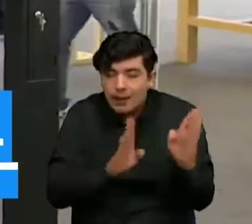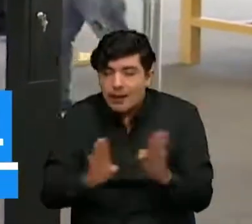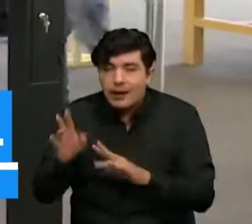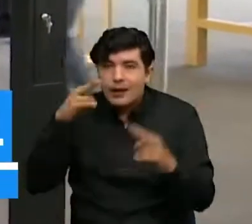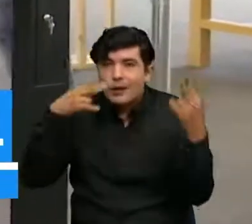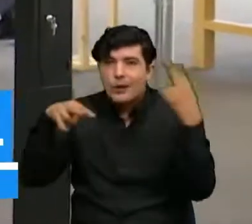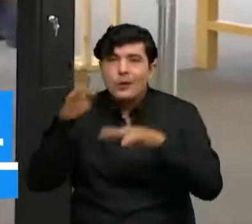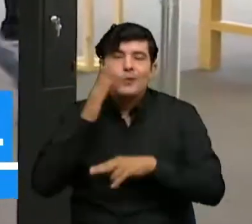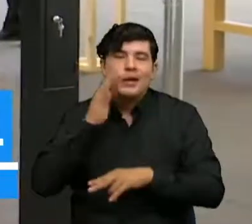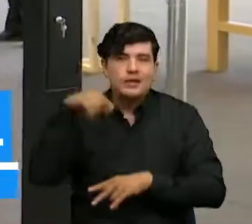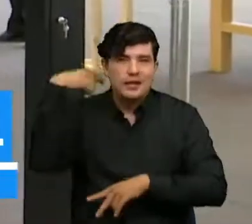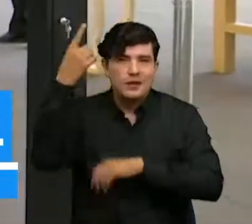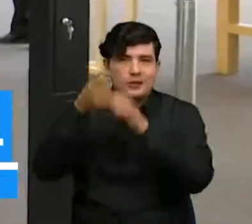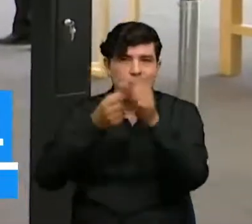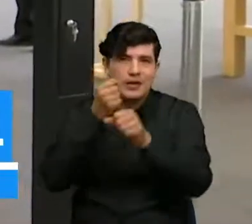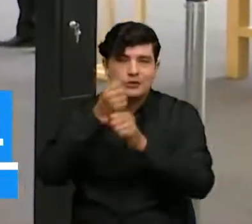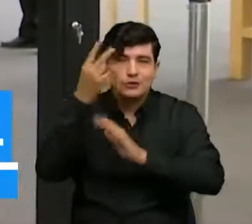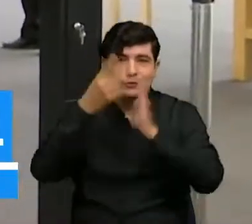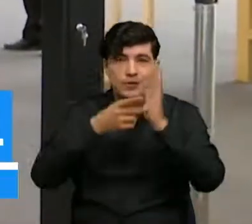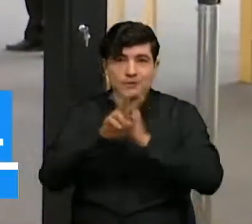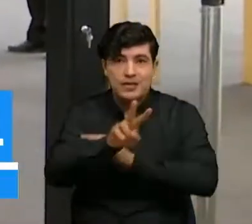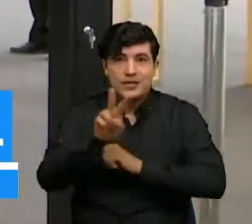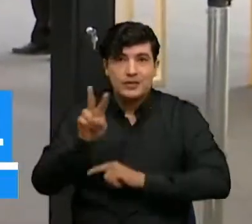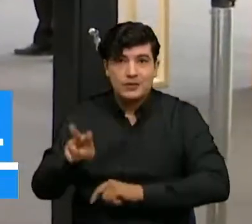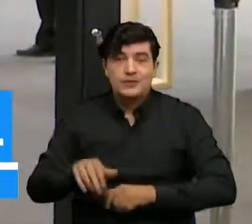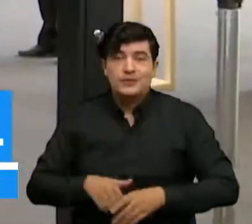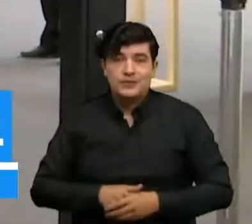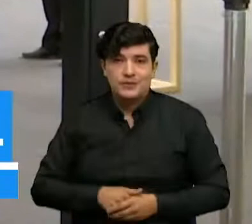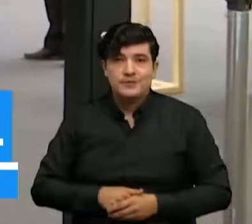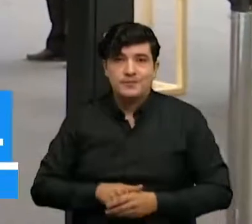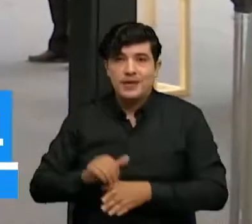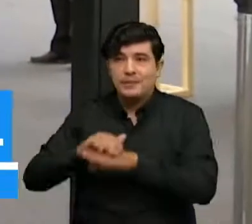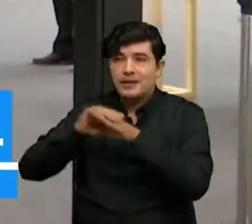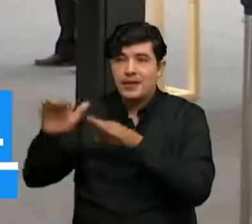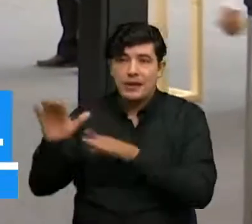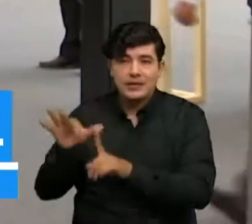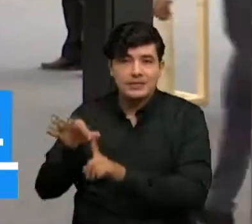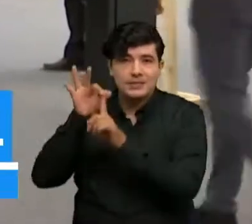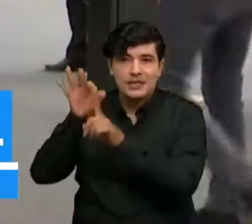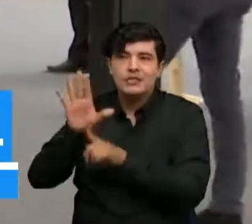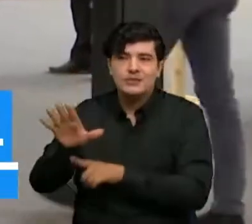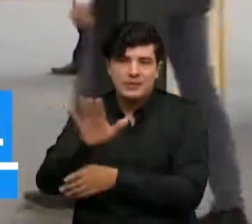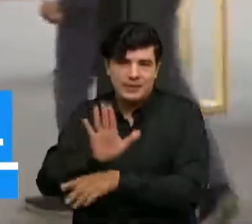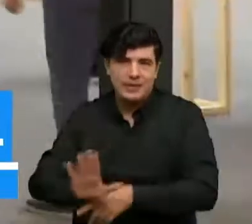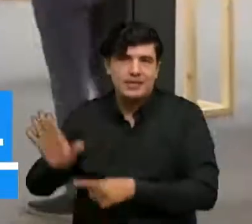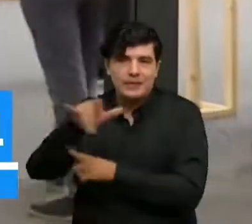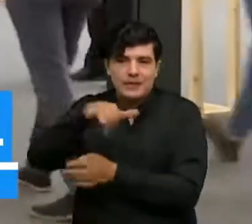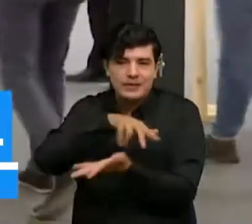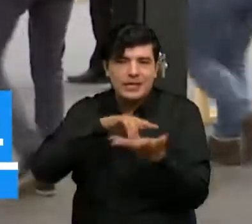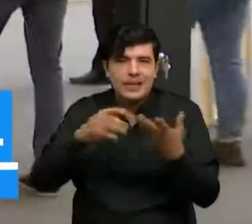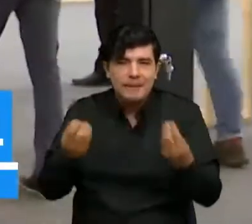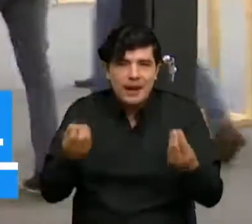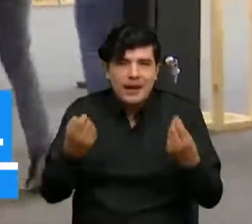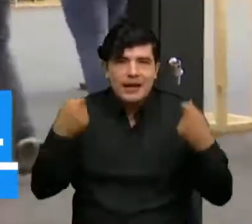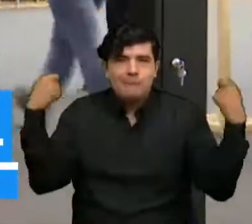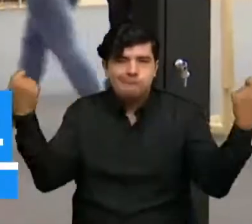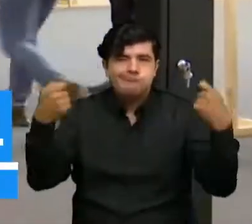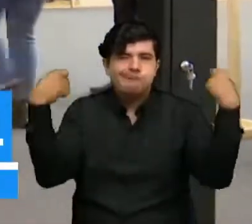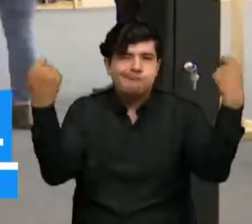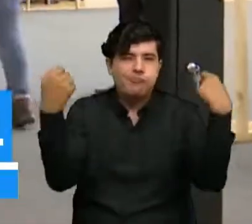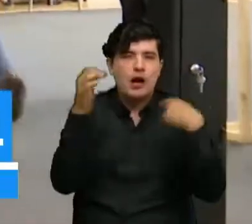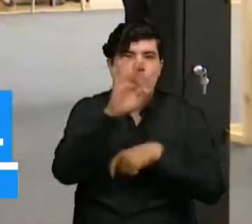turística en el 2022, que tendrá como destino anfitrión al departamento de Santander para promocionar a sus